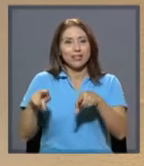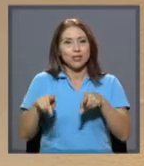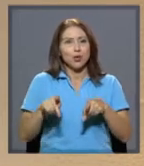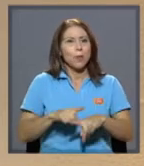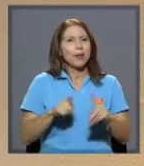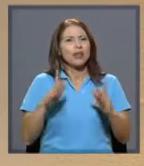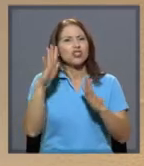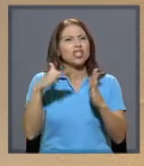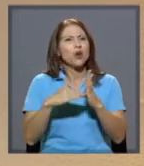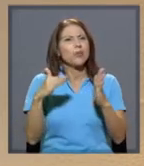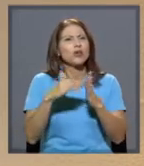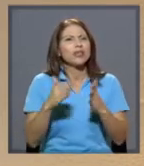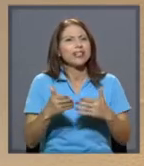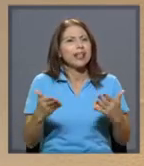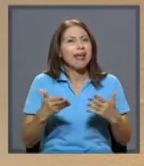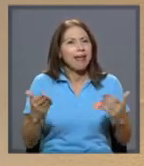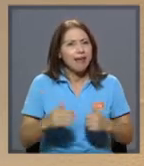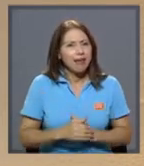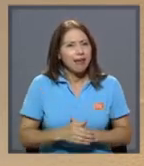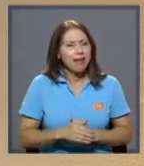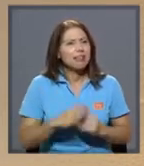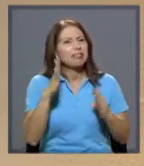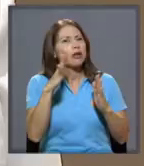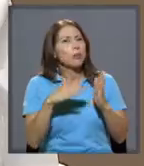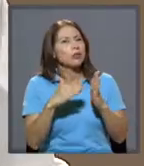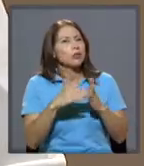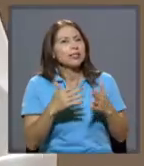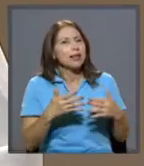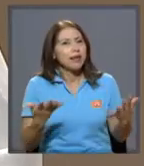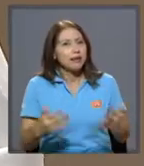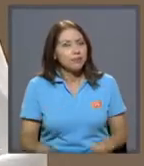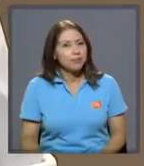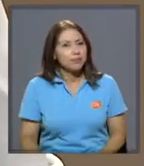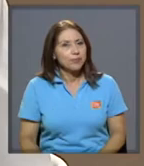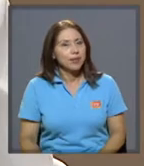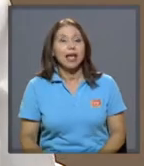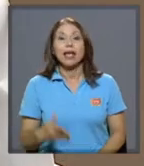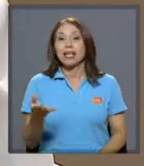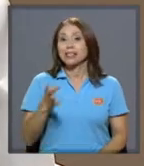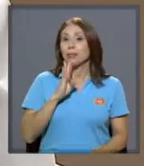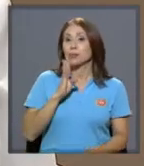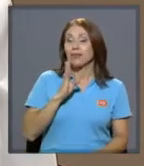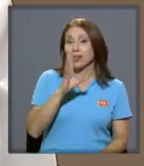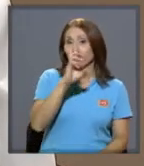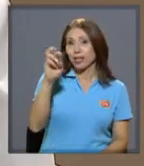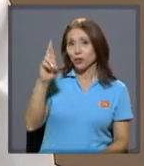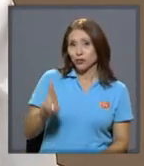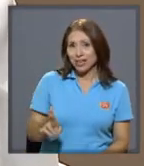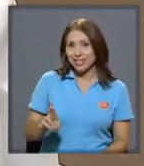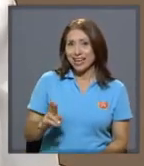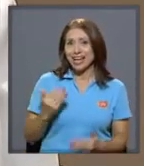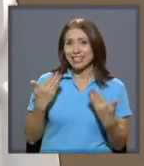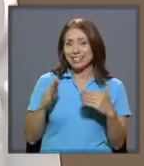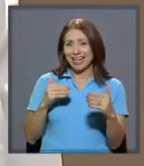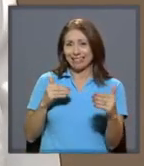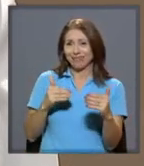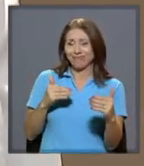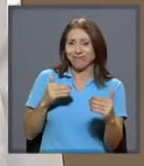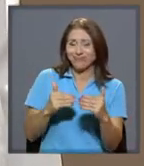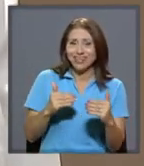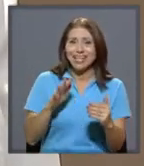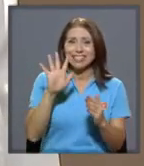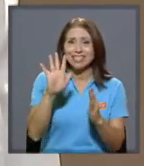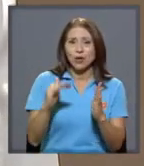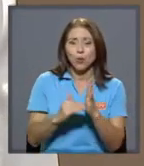5 millones estaremos hablando, Olga Marta? Bueno, estamos hablando de que Costa Rica está a las puertas de llegar a los